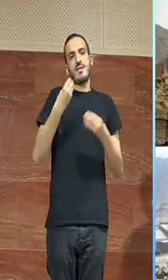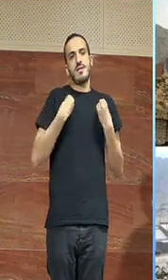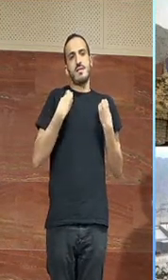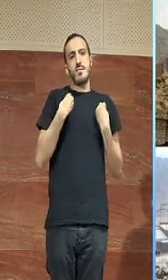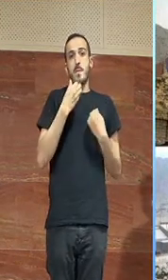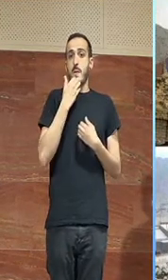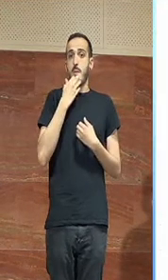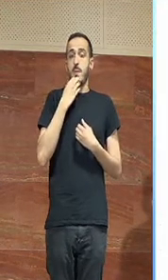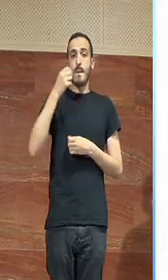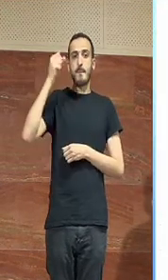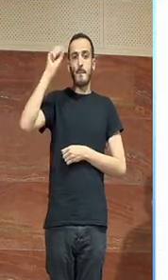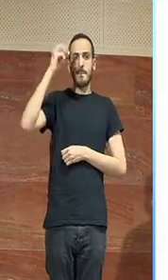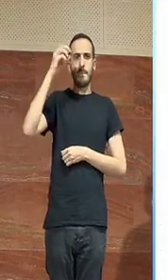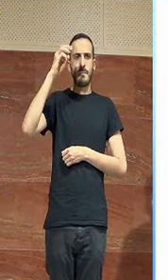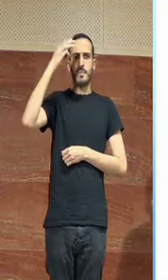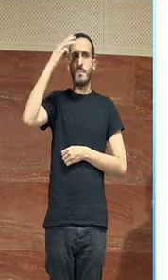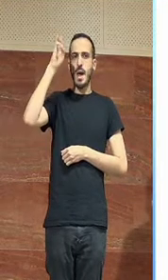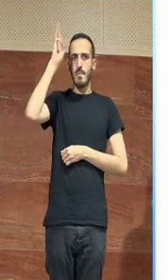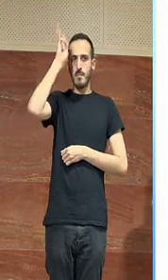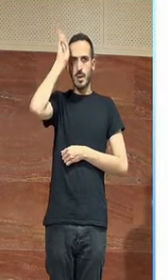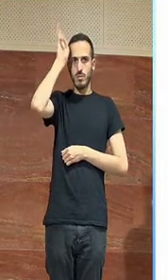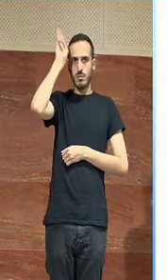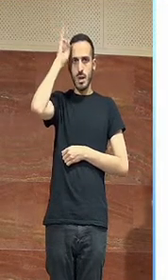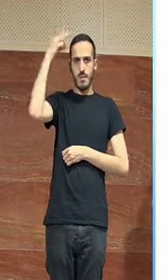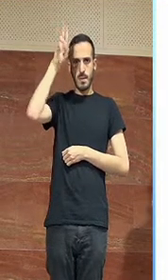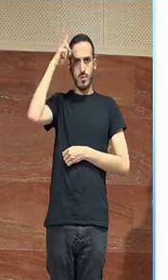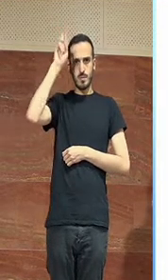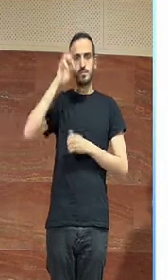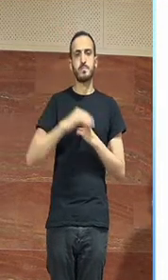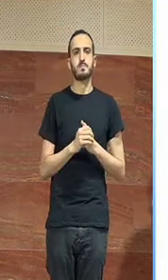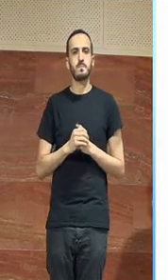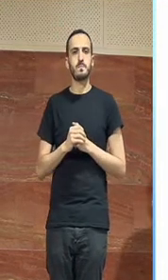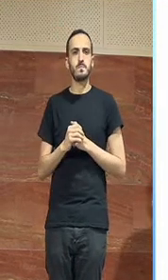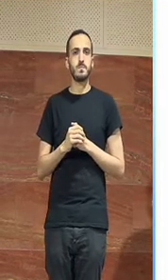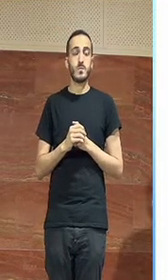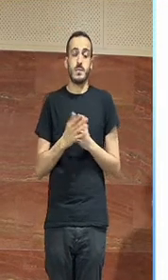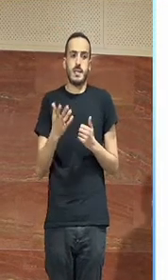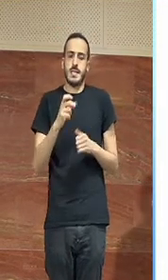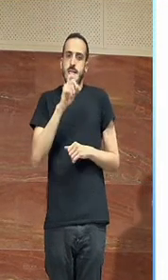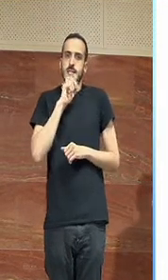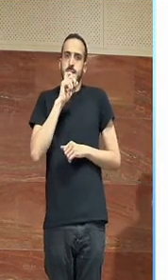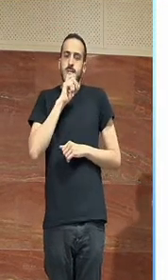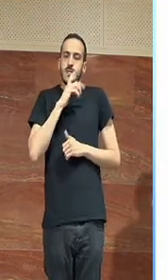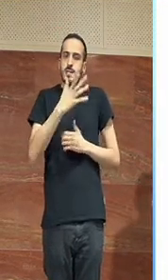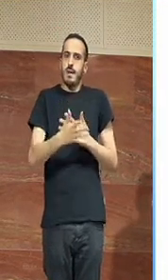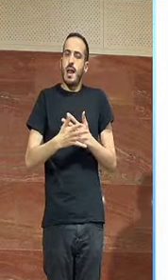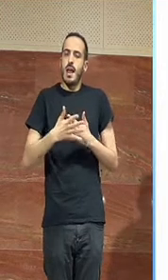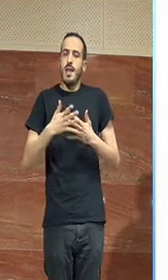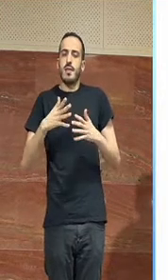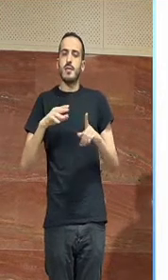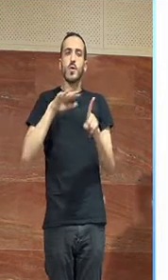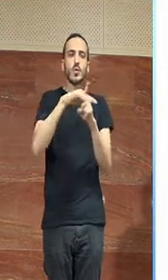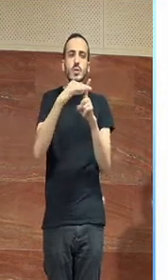Perú. Las dificultades para poderse desplazar por diferentes entornos